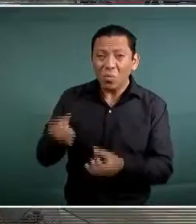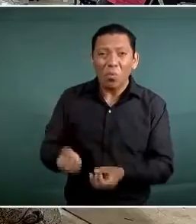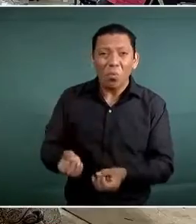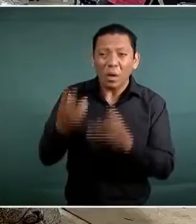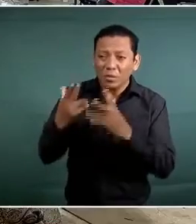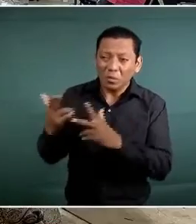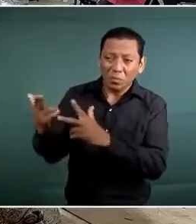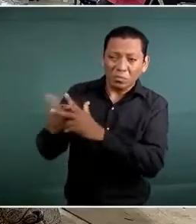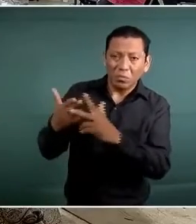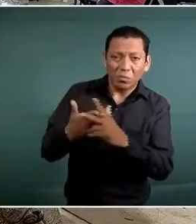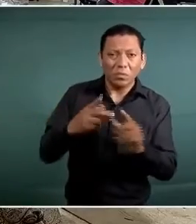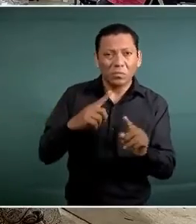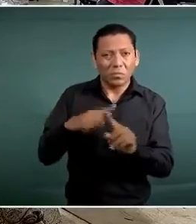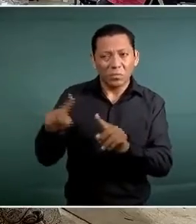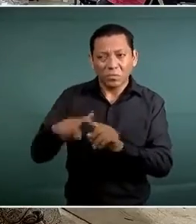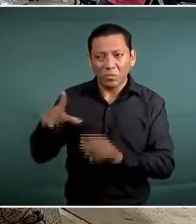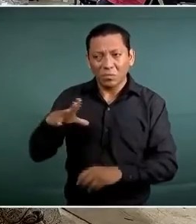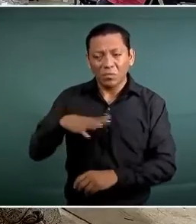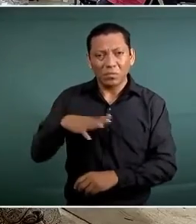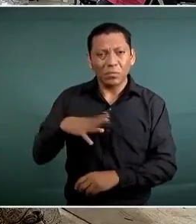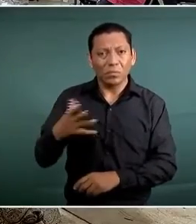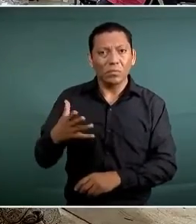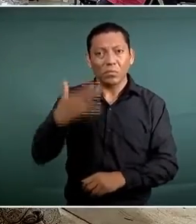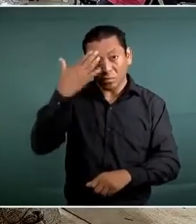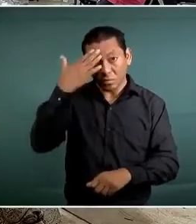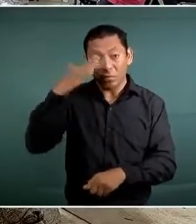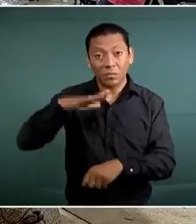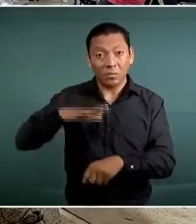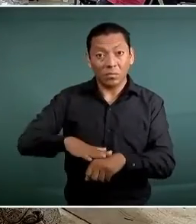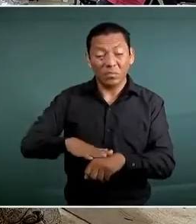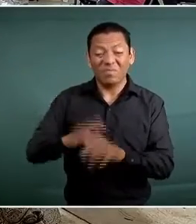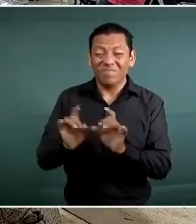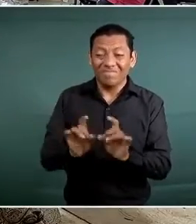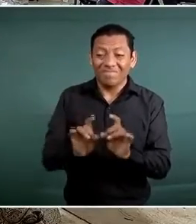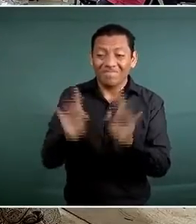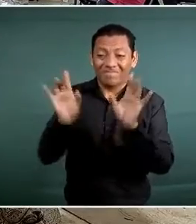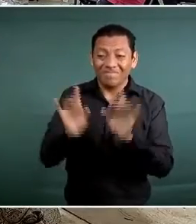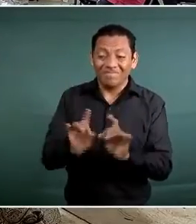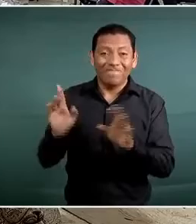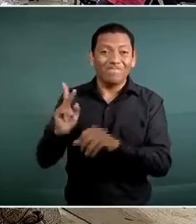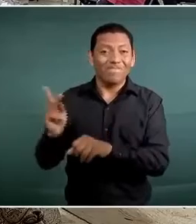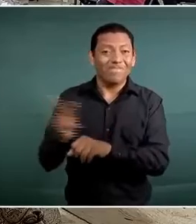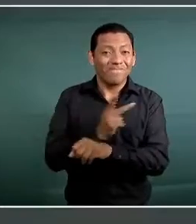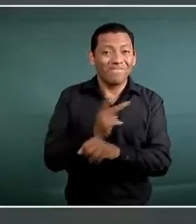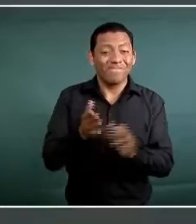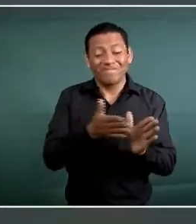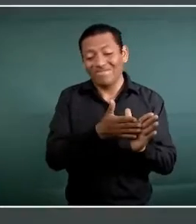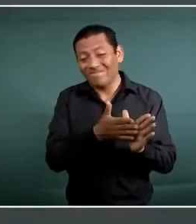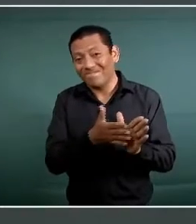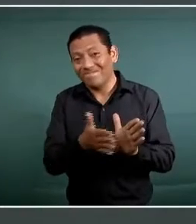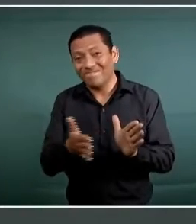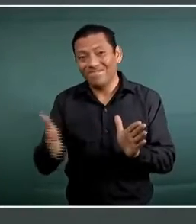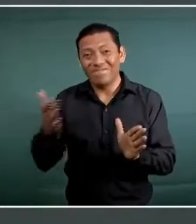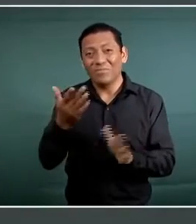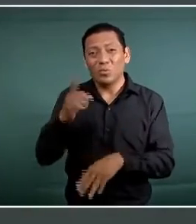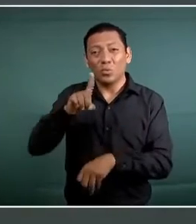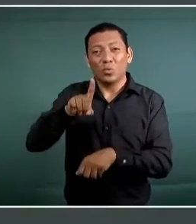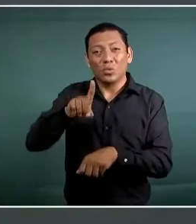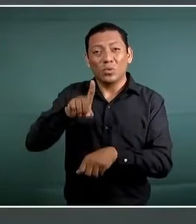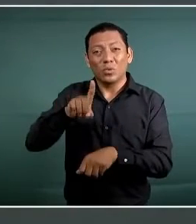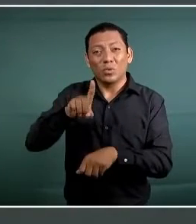lamentablemente se cometen en las últimas 24 horas,